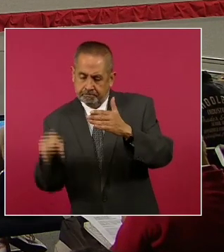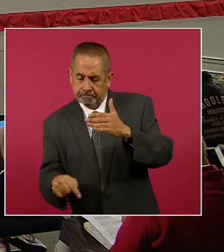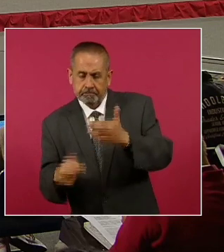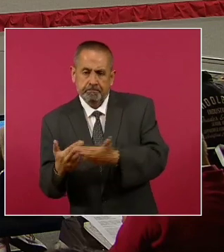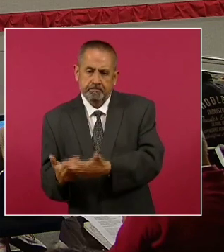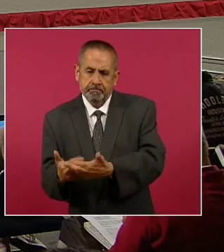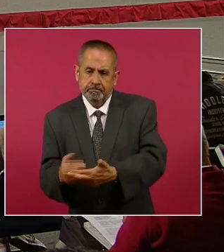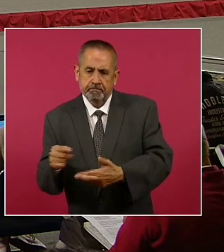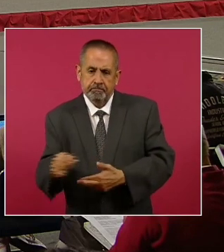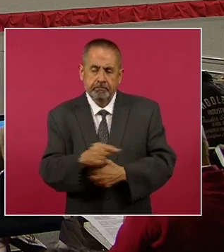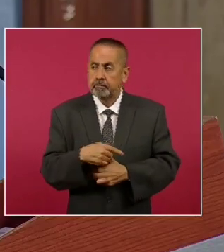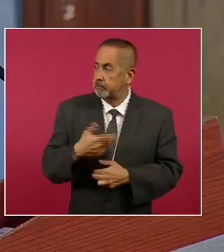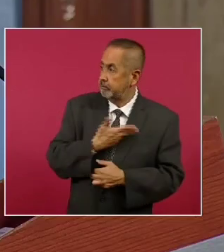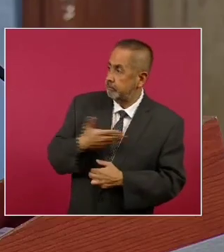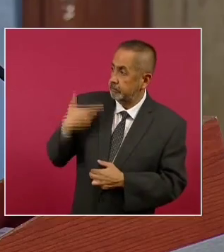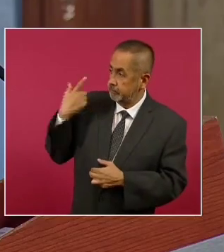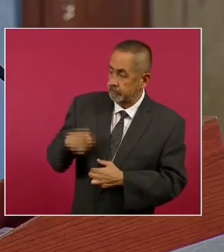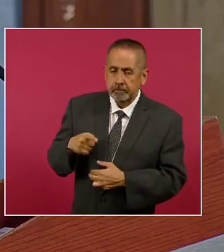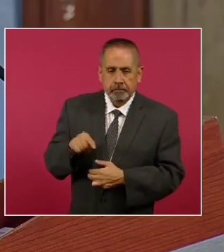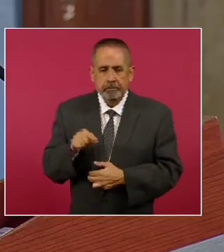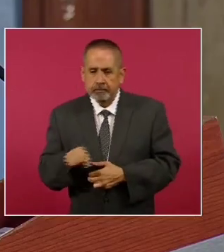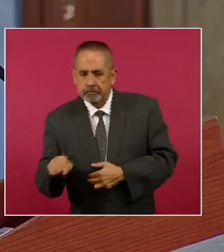instrucciones del señor presidente,